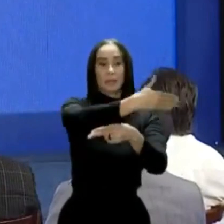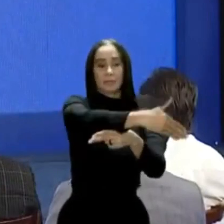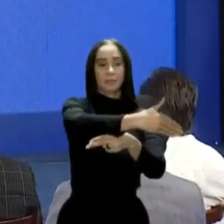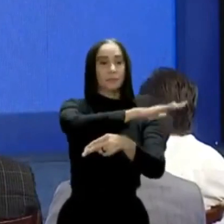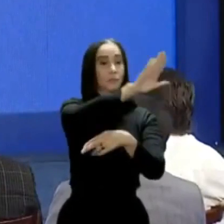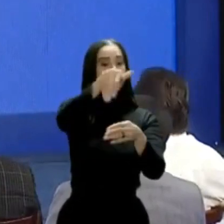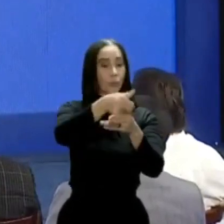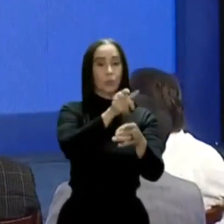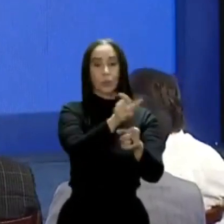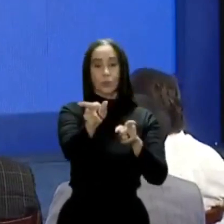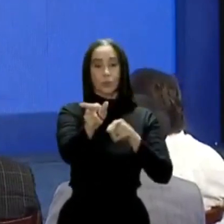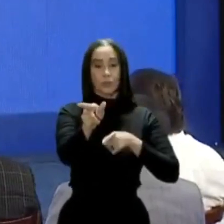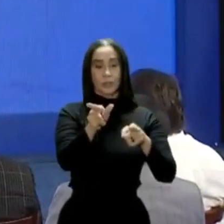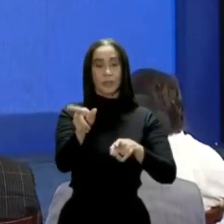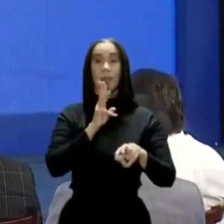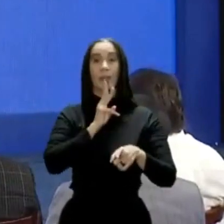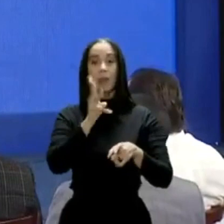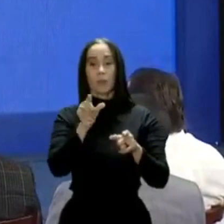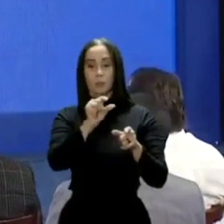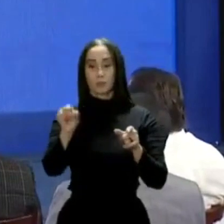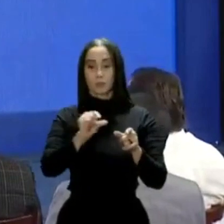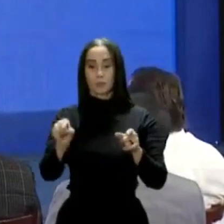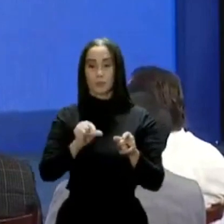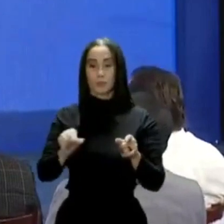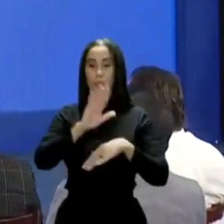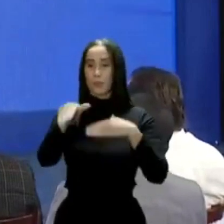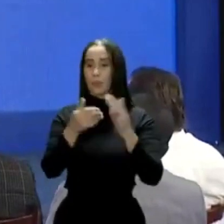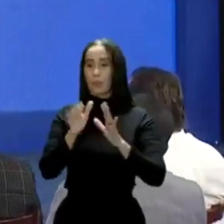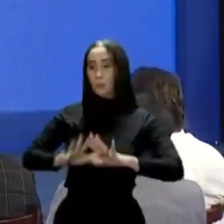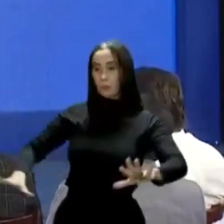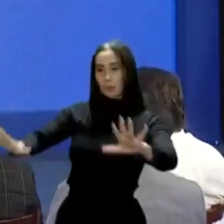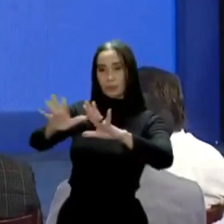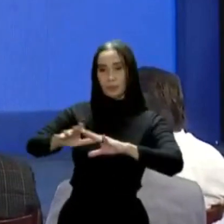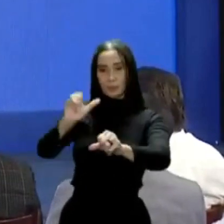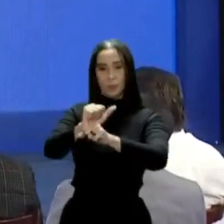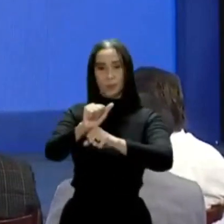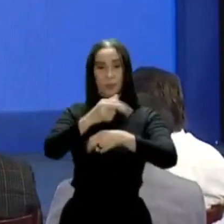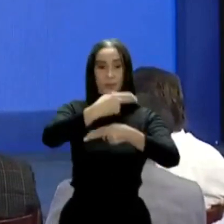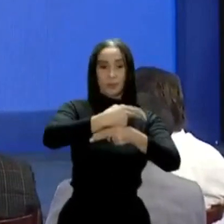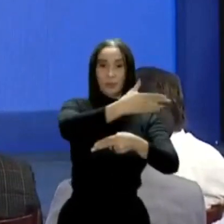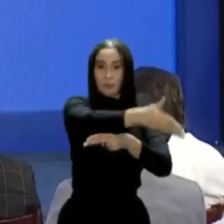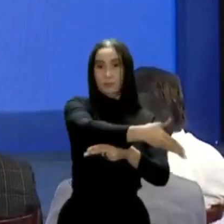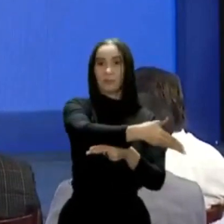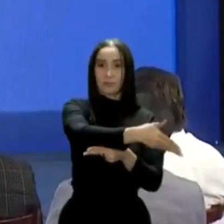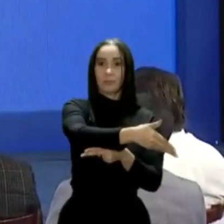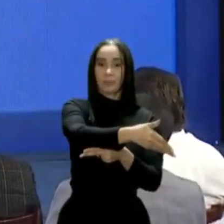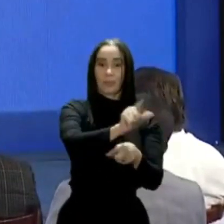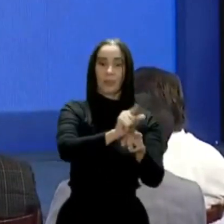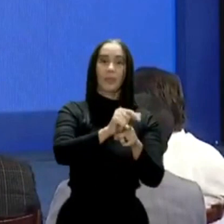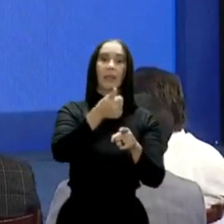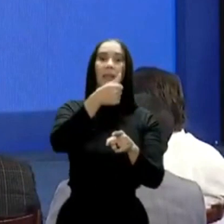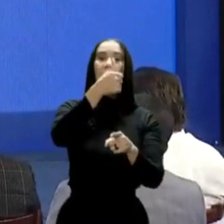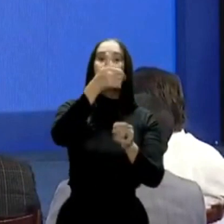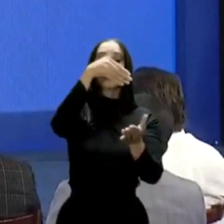estos canales secundarios y terciarios alimentan toda esta zona productiva de Haití. Ahí es que están las